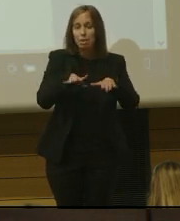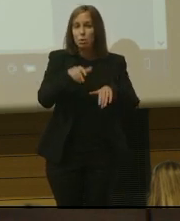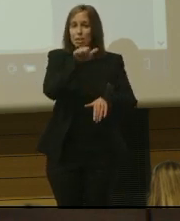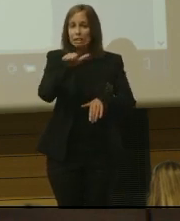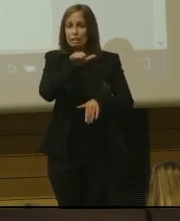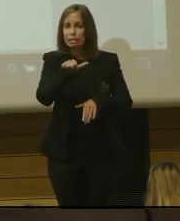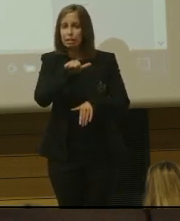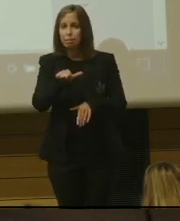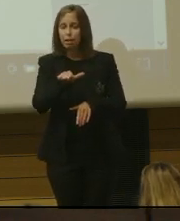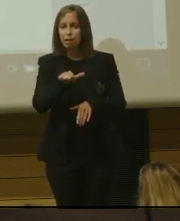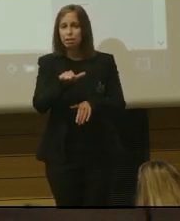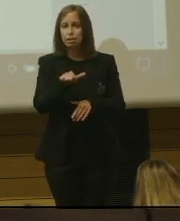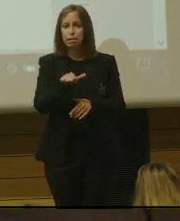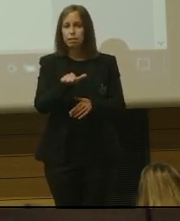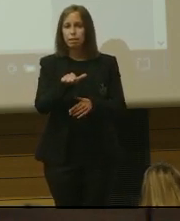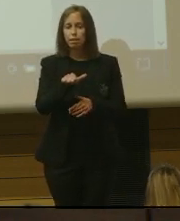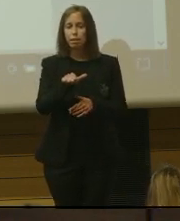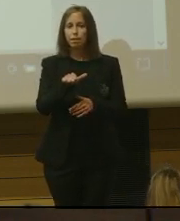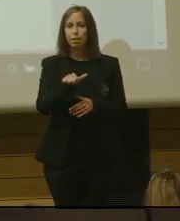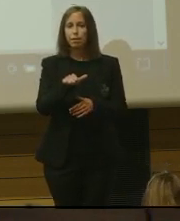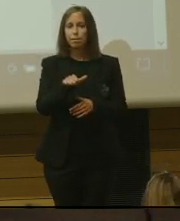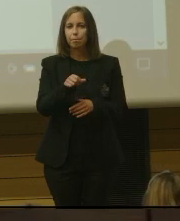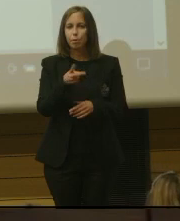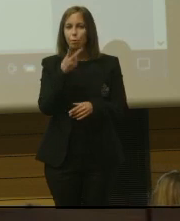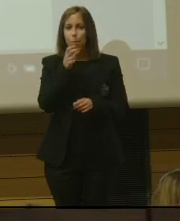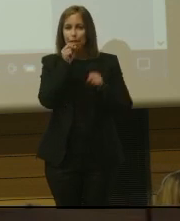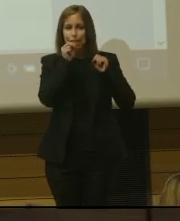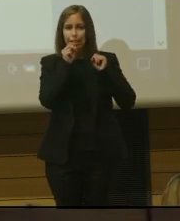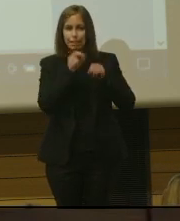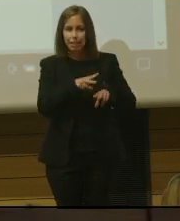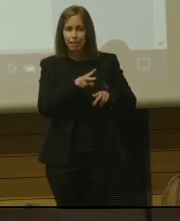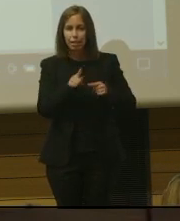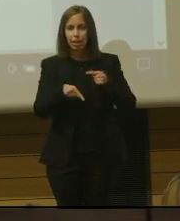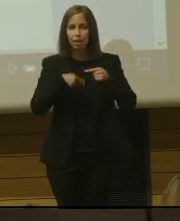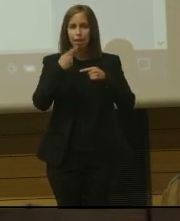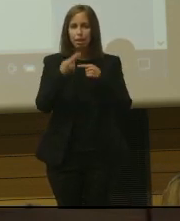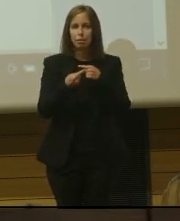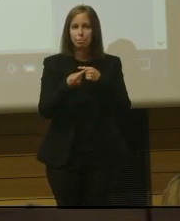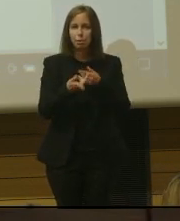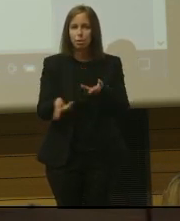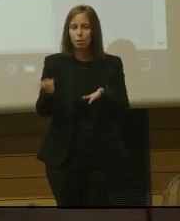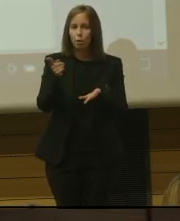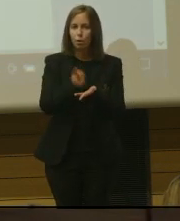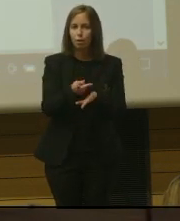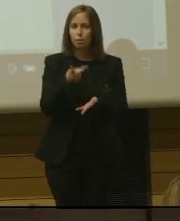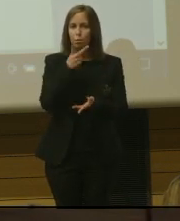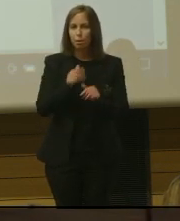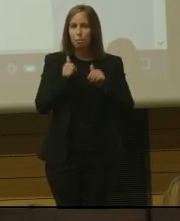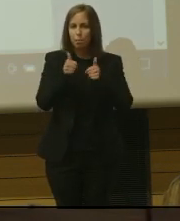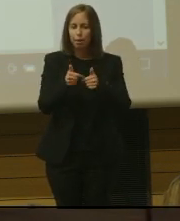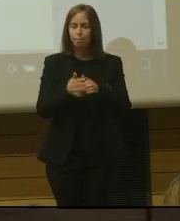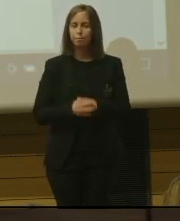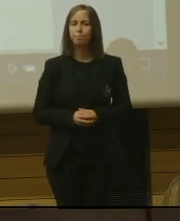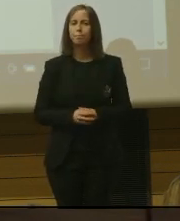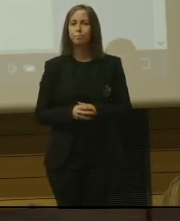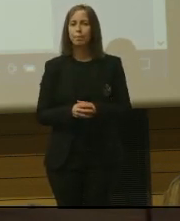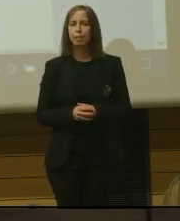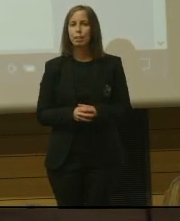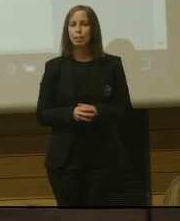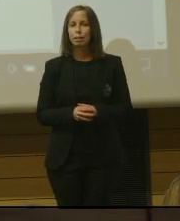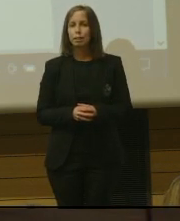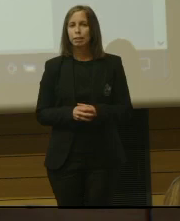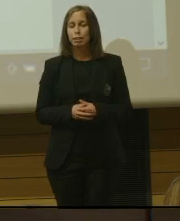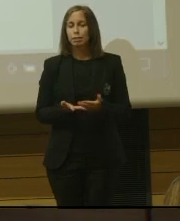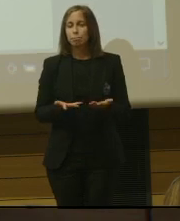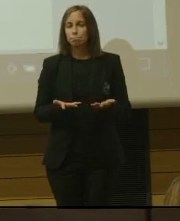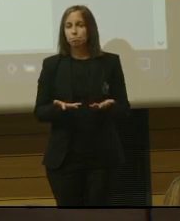semanas de abstinencia y luego volvemos a ello? Claro, es totalmente